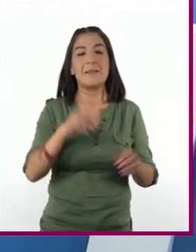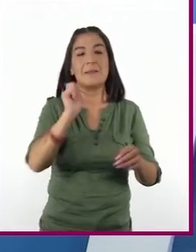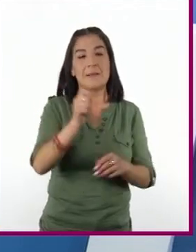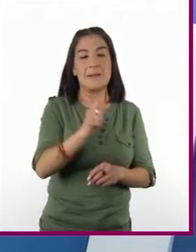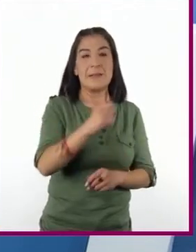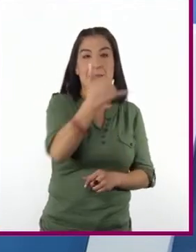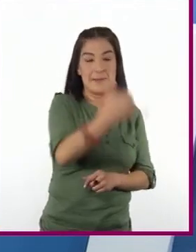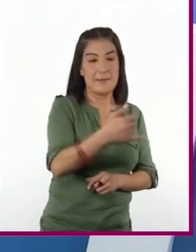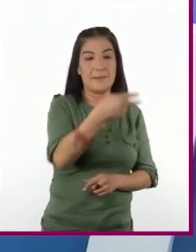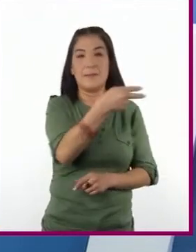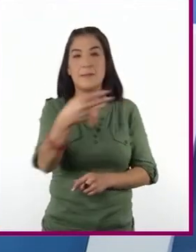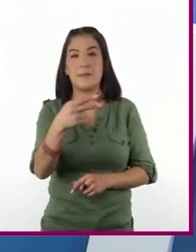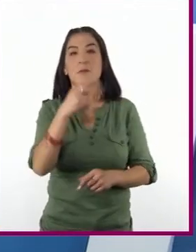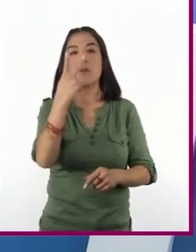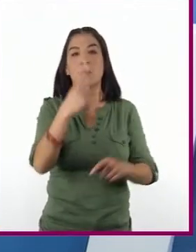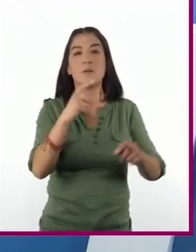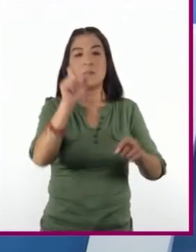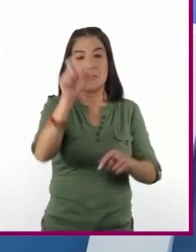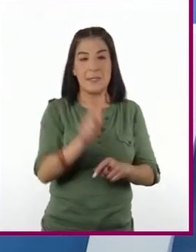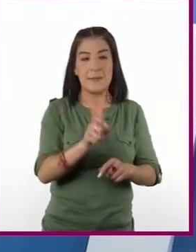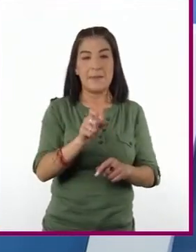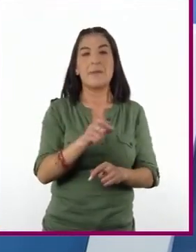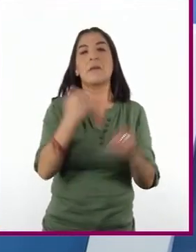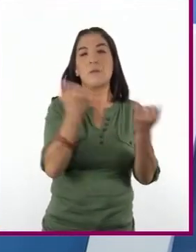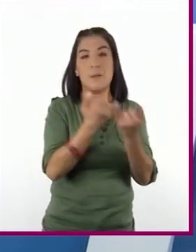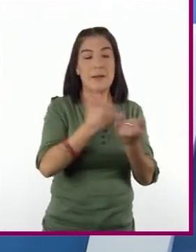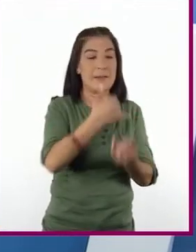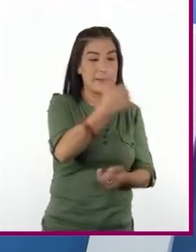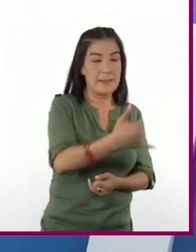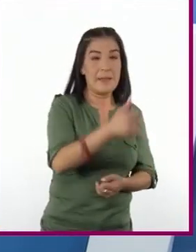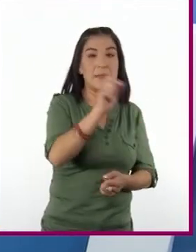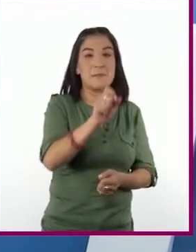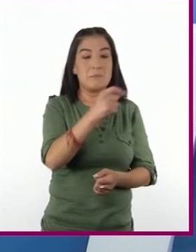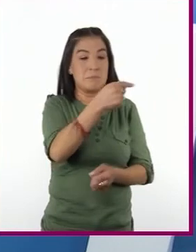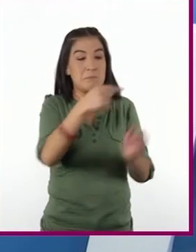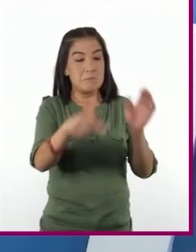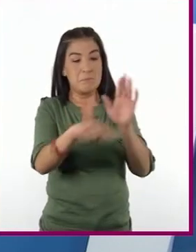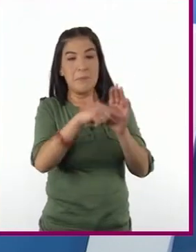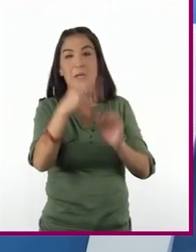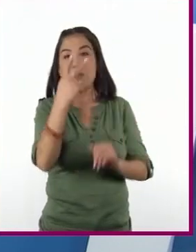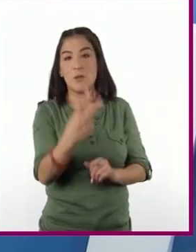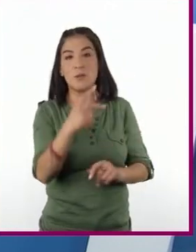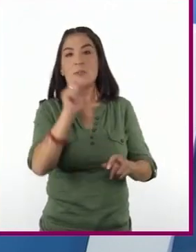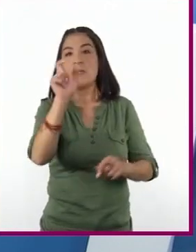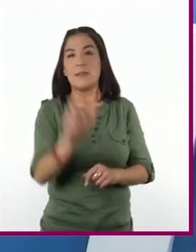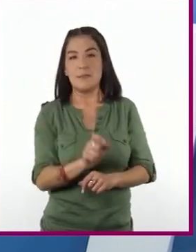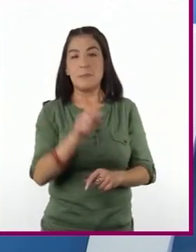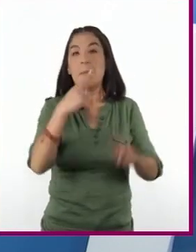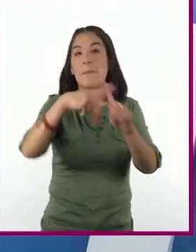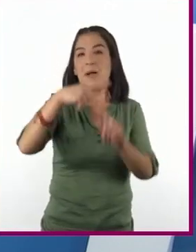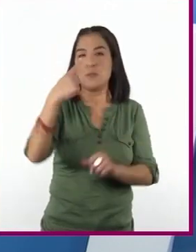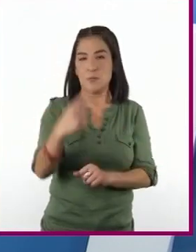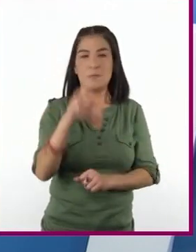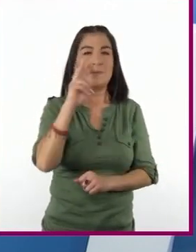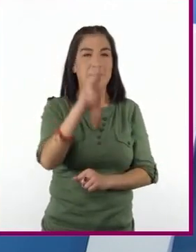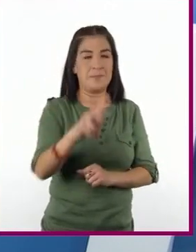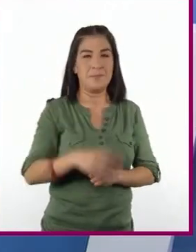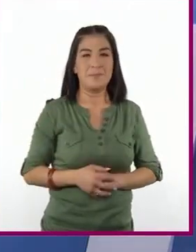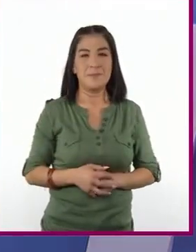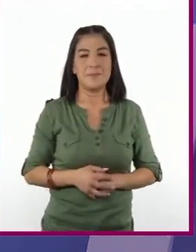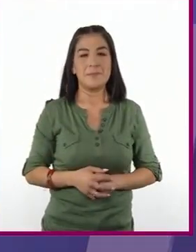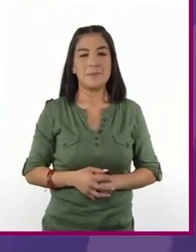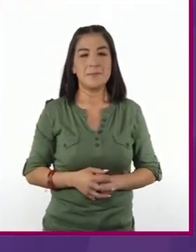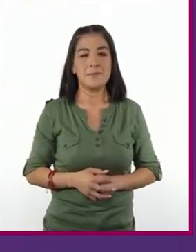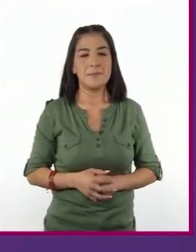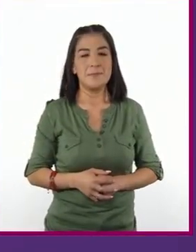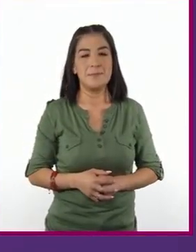igual a menos 2x menos 1 y y igual a menos 2x más 1, realizamos las gráficas respectivas.